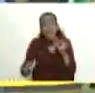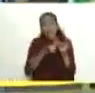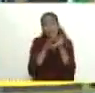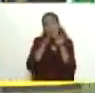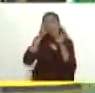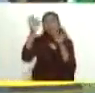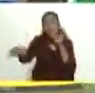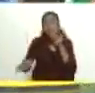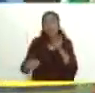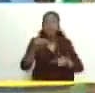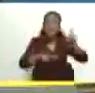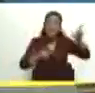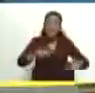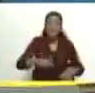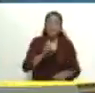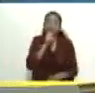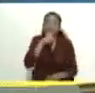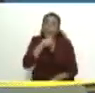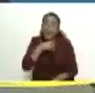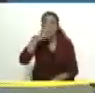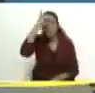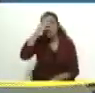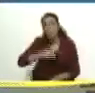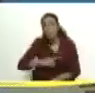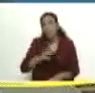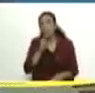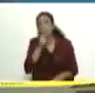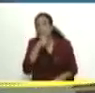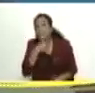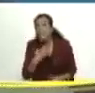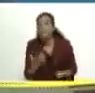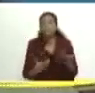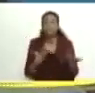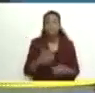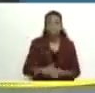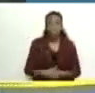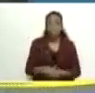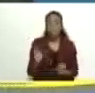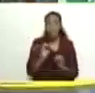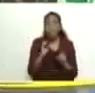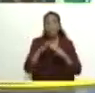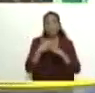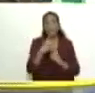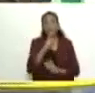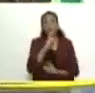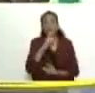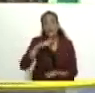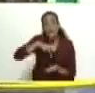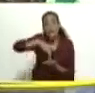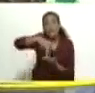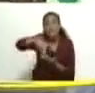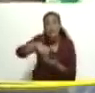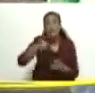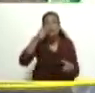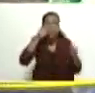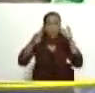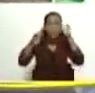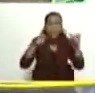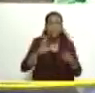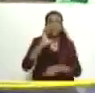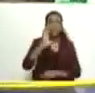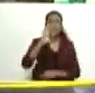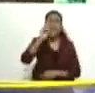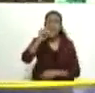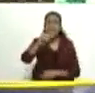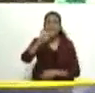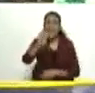todo para desplazar a nuestros abuelos, nuestros adultos, claro, mayores, a las personas con una condición. Una instalación supervisada por el CNE,